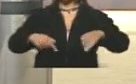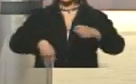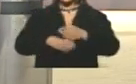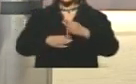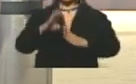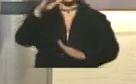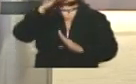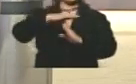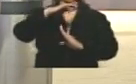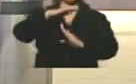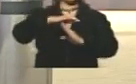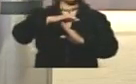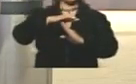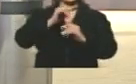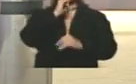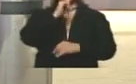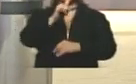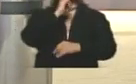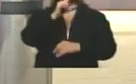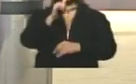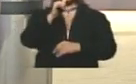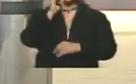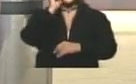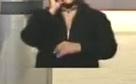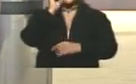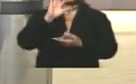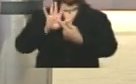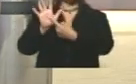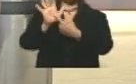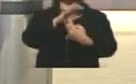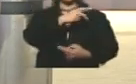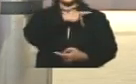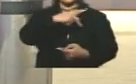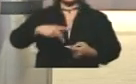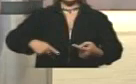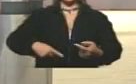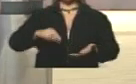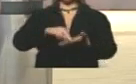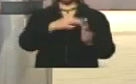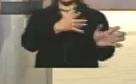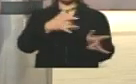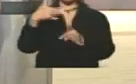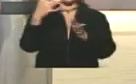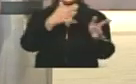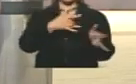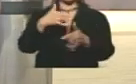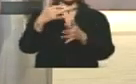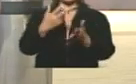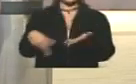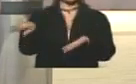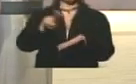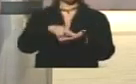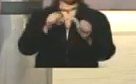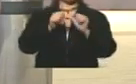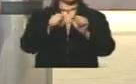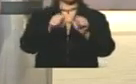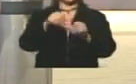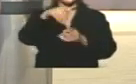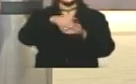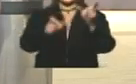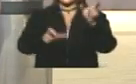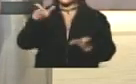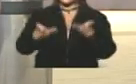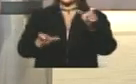la primera pausa con un mensaje de Yustardi Laza, el príncipe del arpa, y ya venimos para continuar con